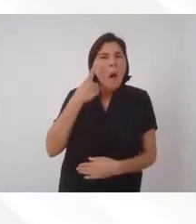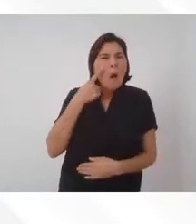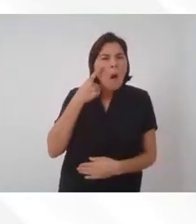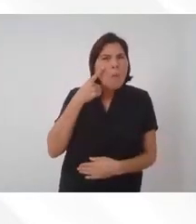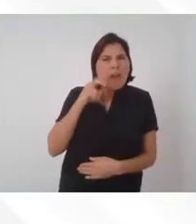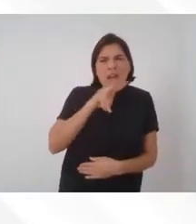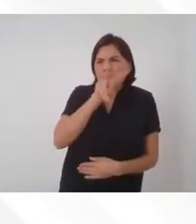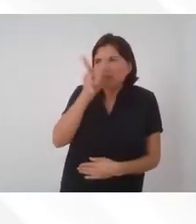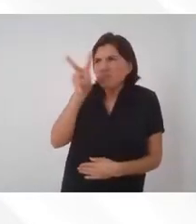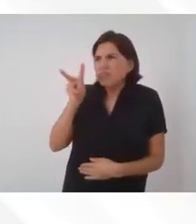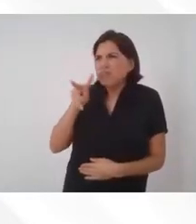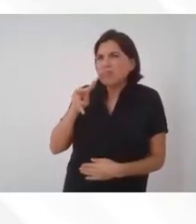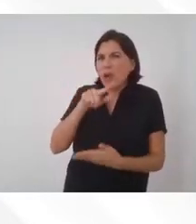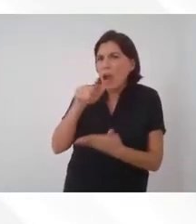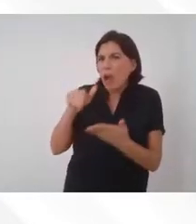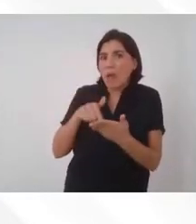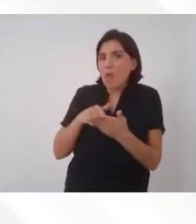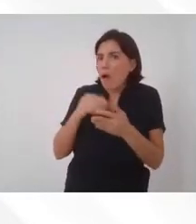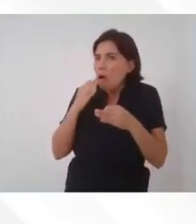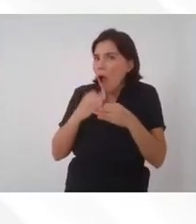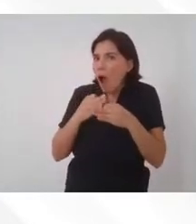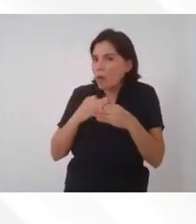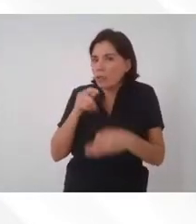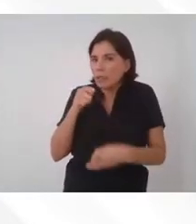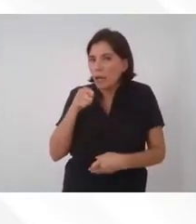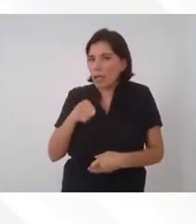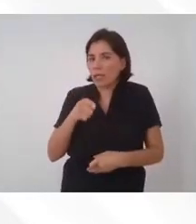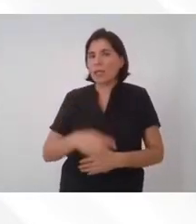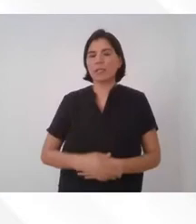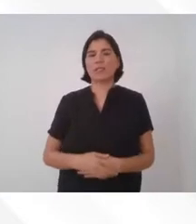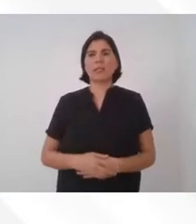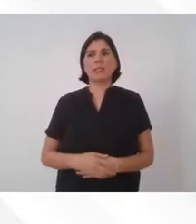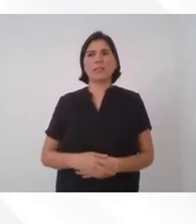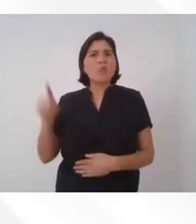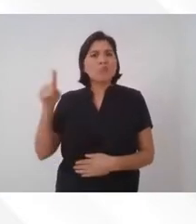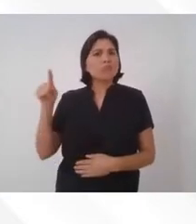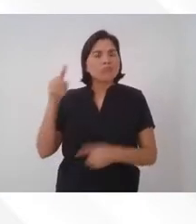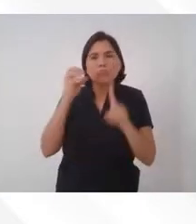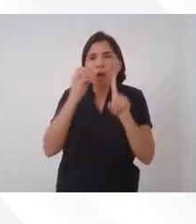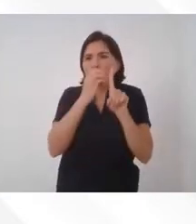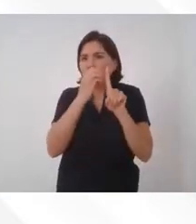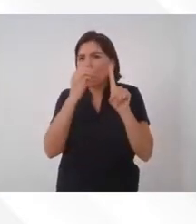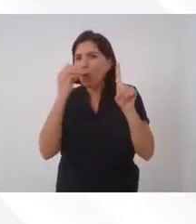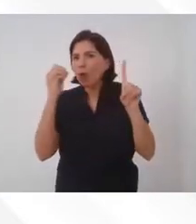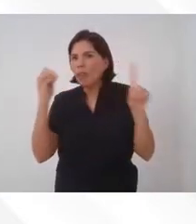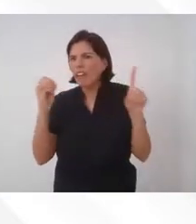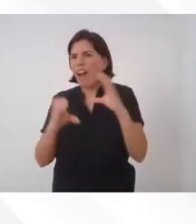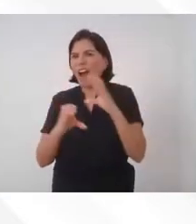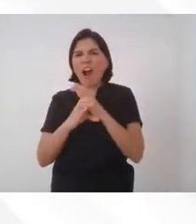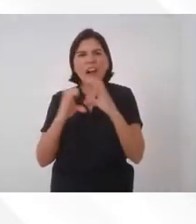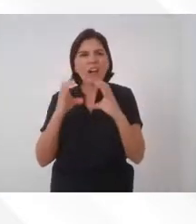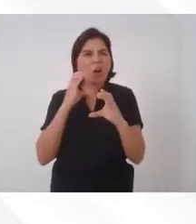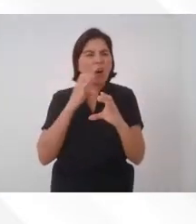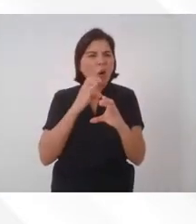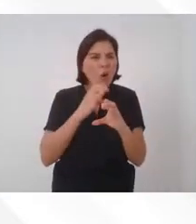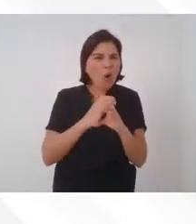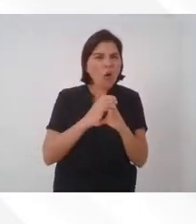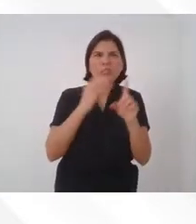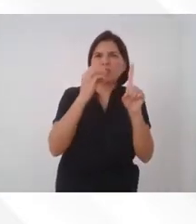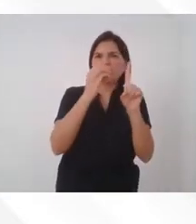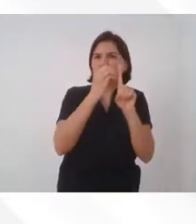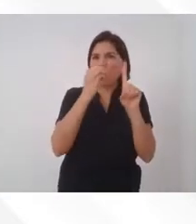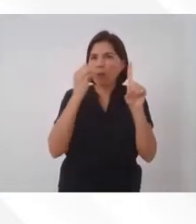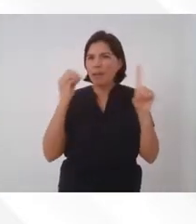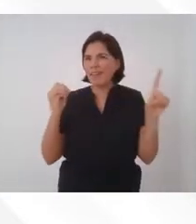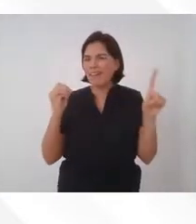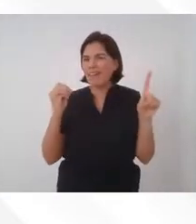están trabajando. Traten de poner orden, acomoden sus cosas, porque siempre el orden físico